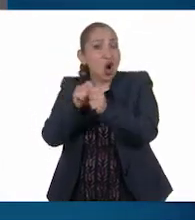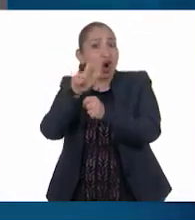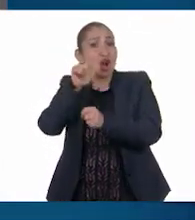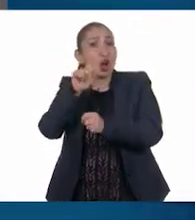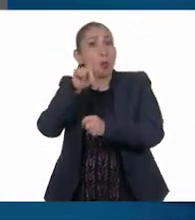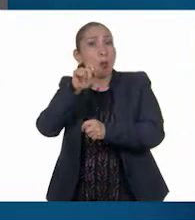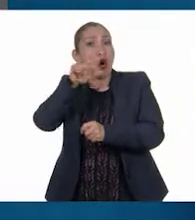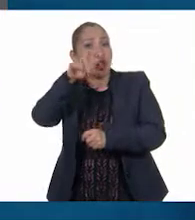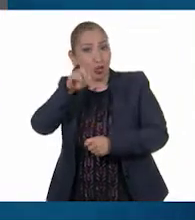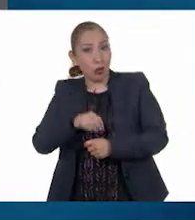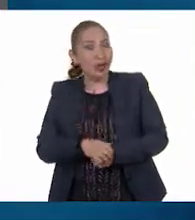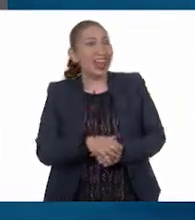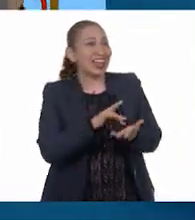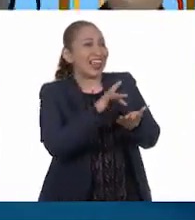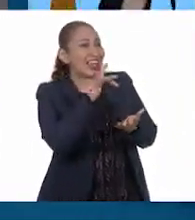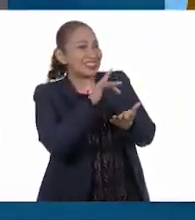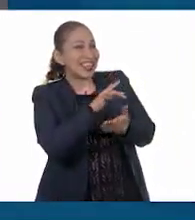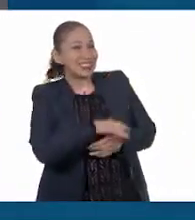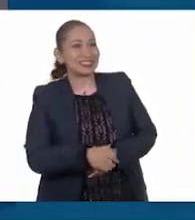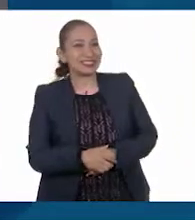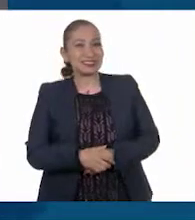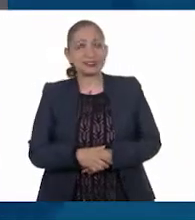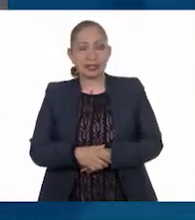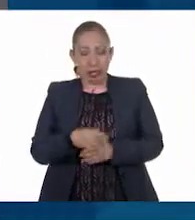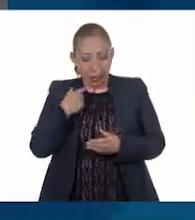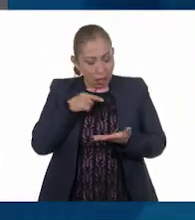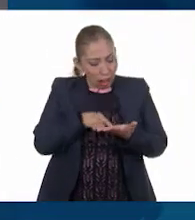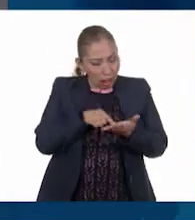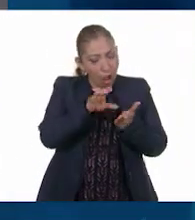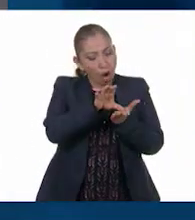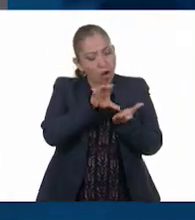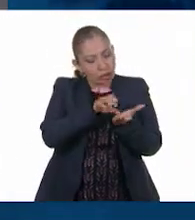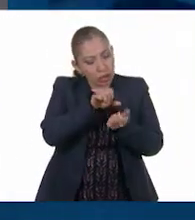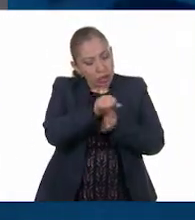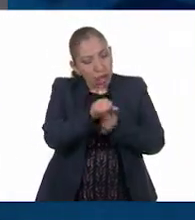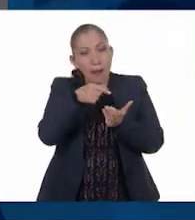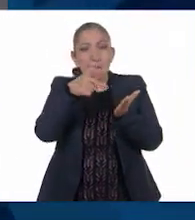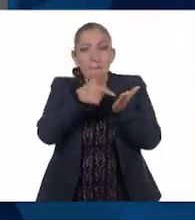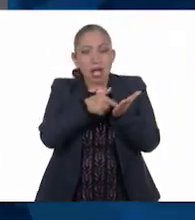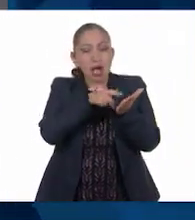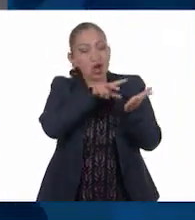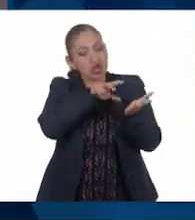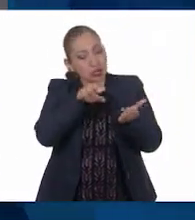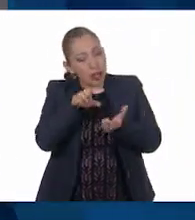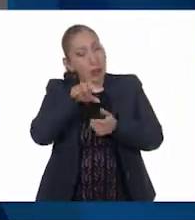Leopoldo. Gracias, Carola. La Constitución de